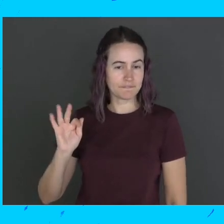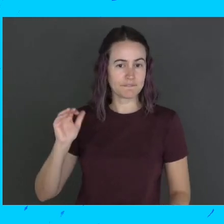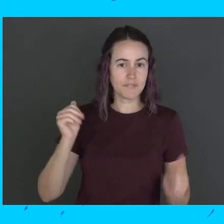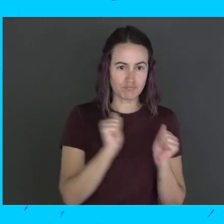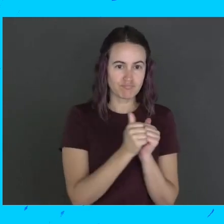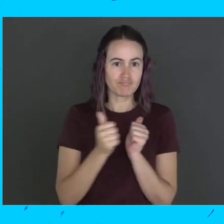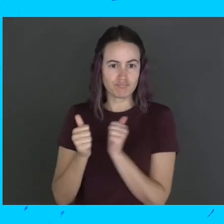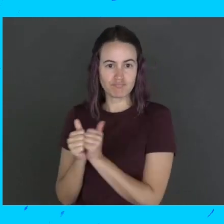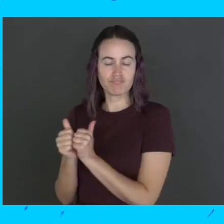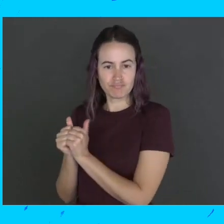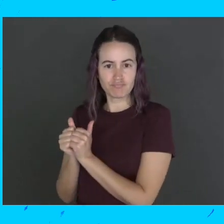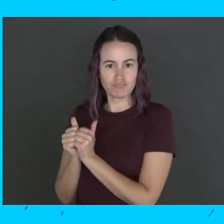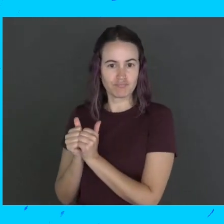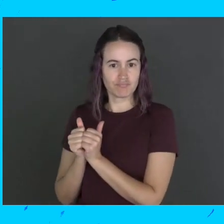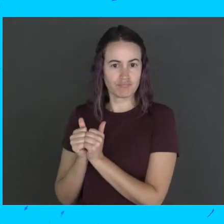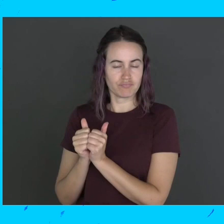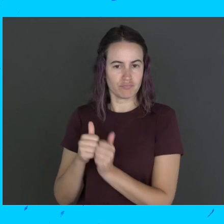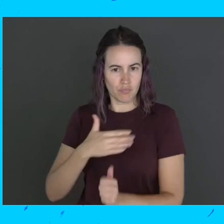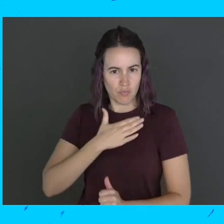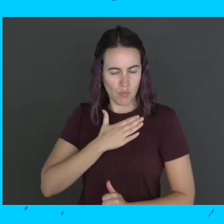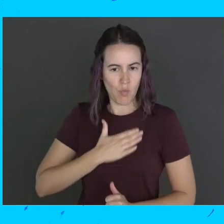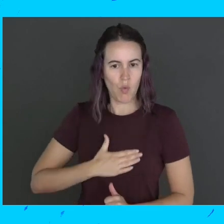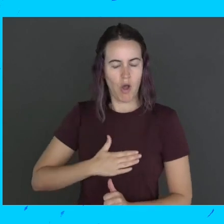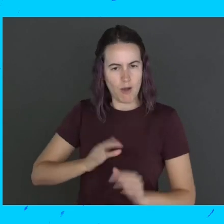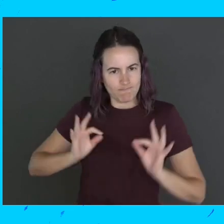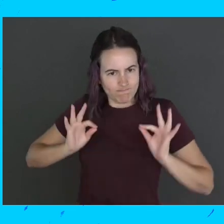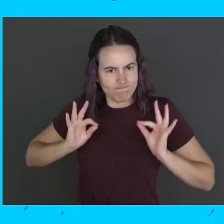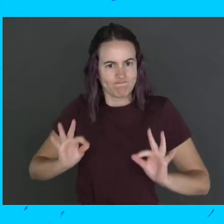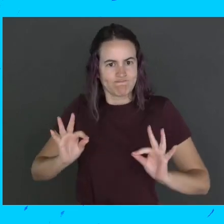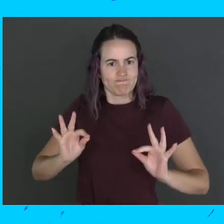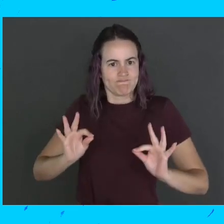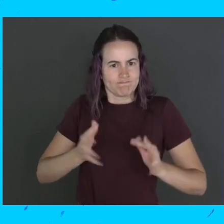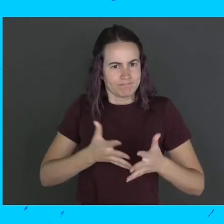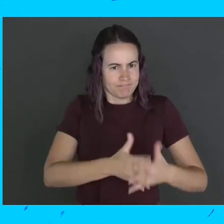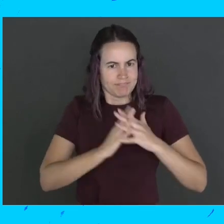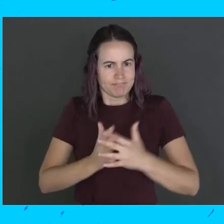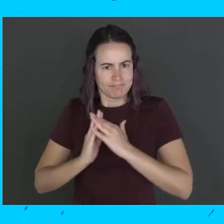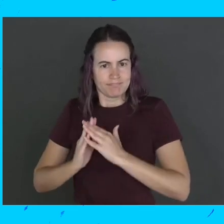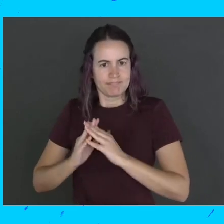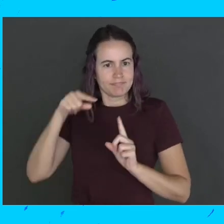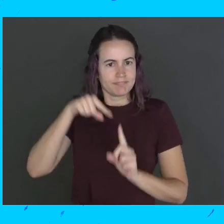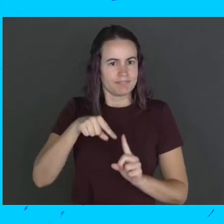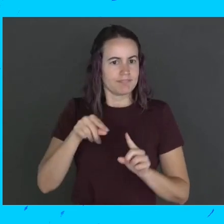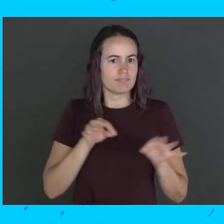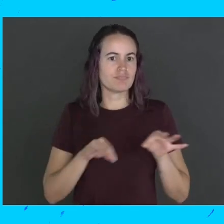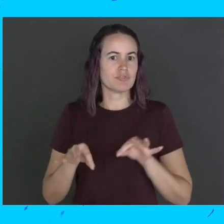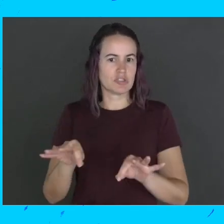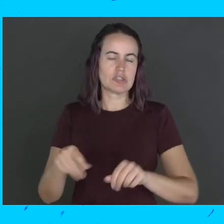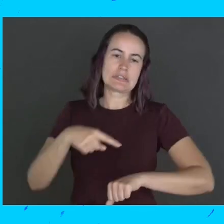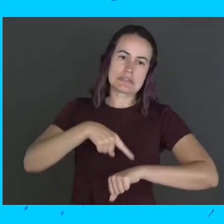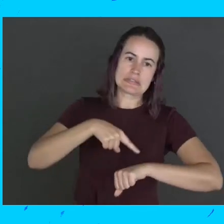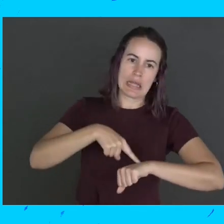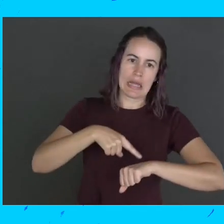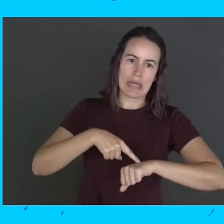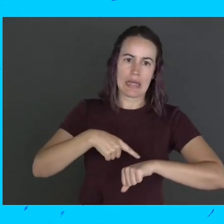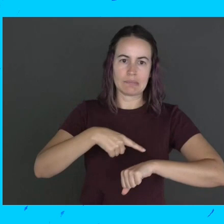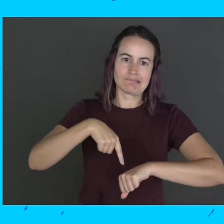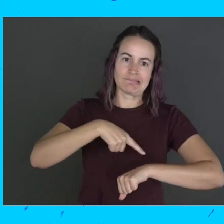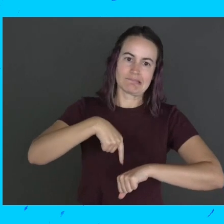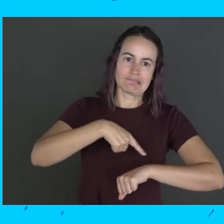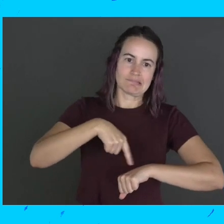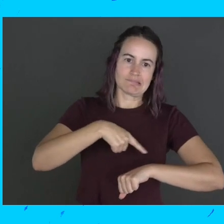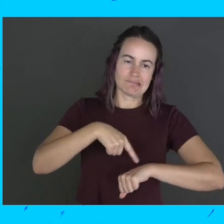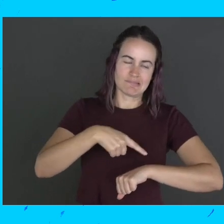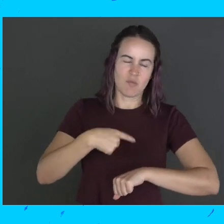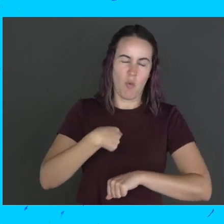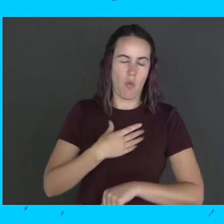2019, la última guía que se estableció, esto fue un subclúster de educación para salud y